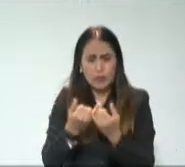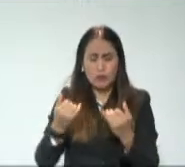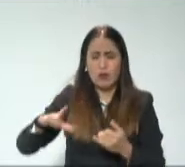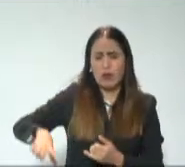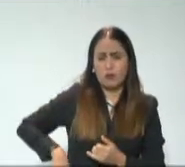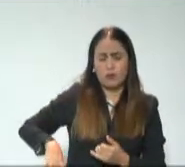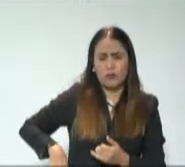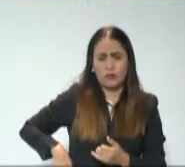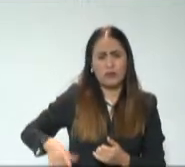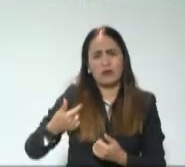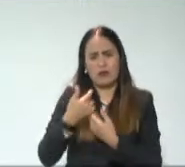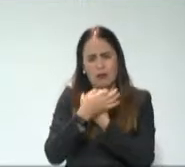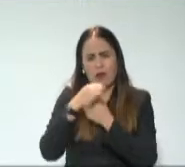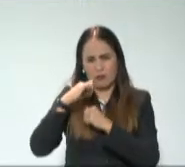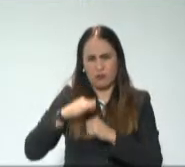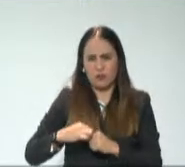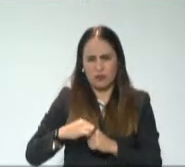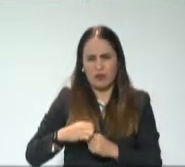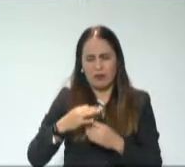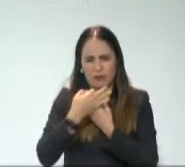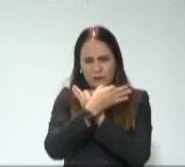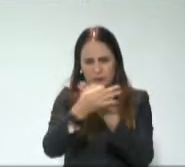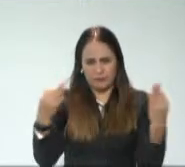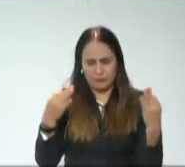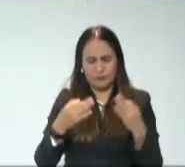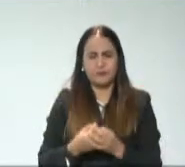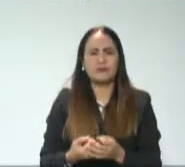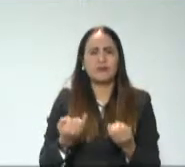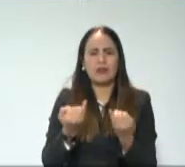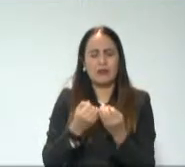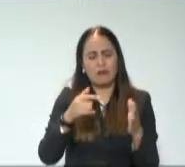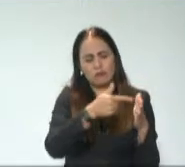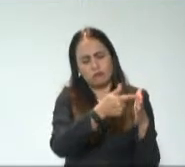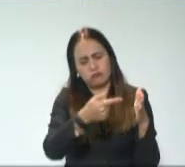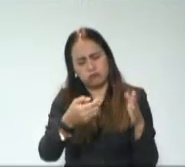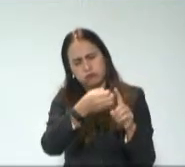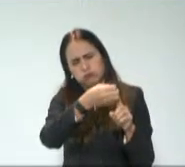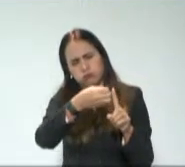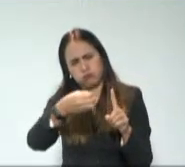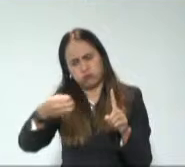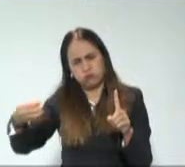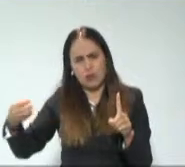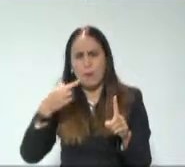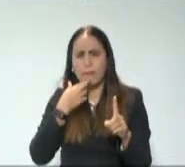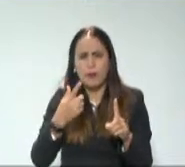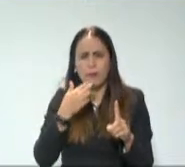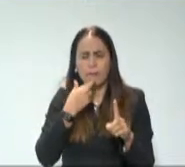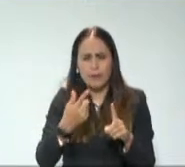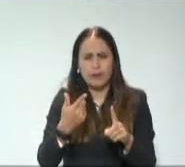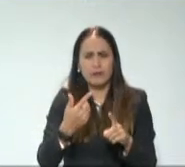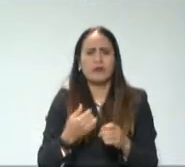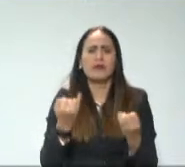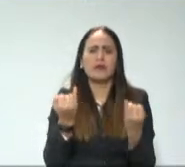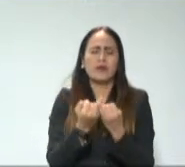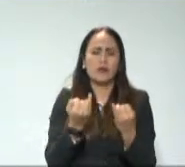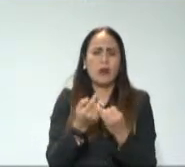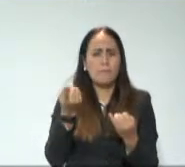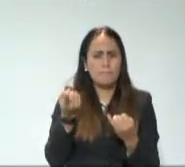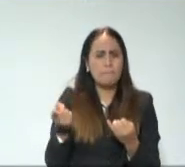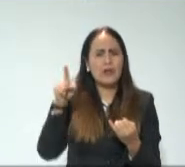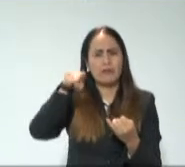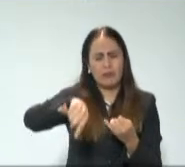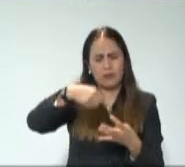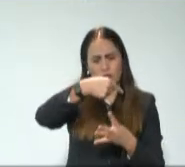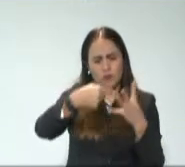pública y por lo tanto contribuye a una mayor eficiencia de todo el aparato público además establece el mandato legal para